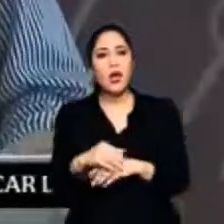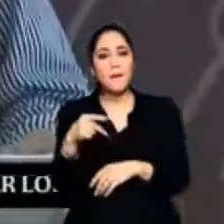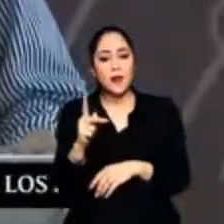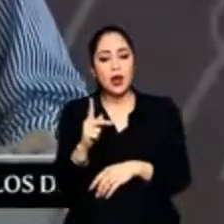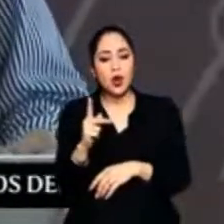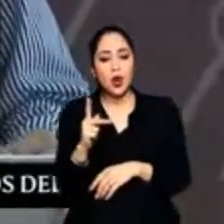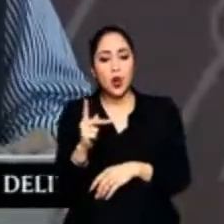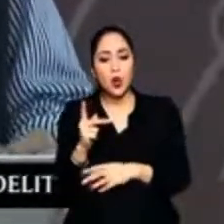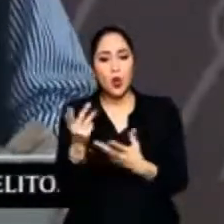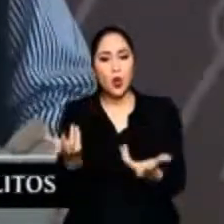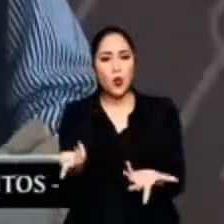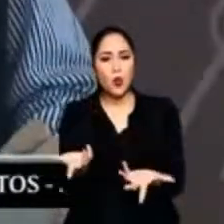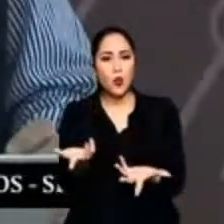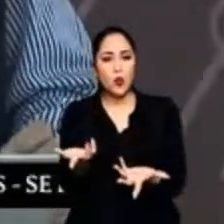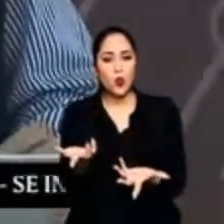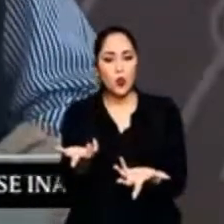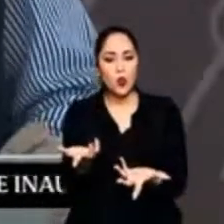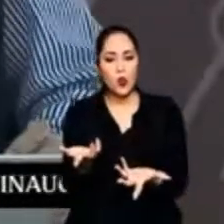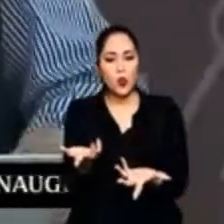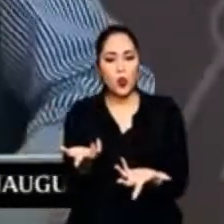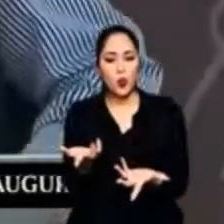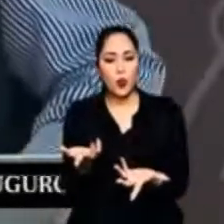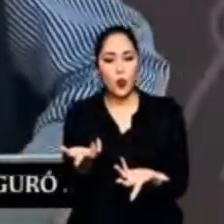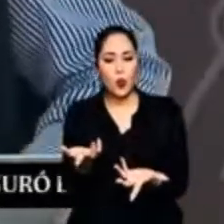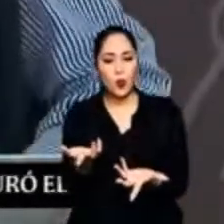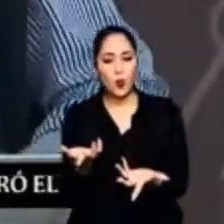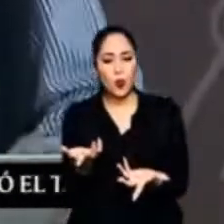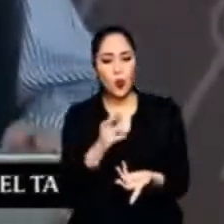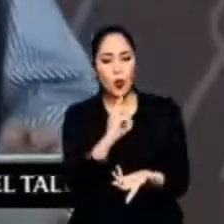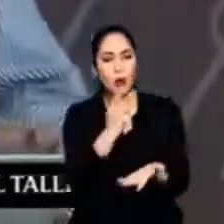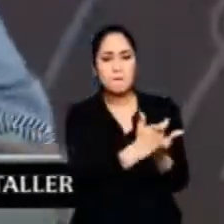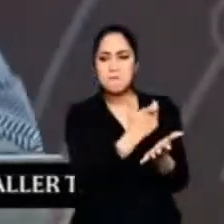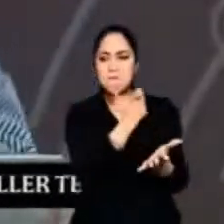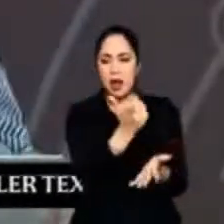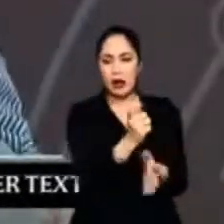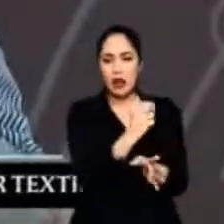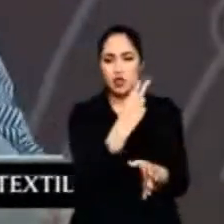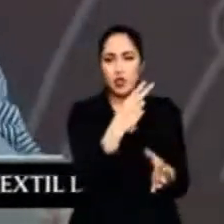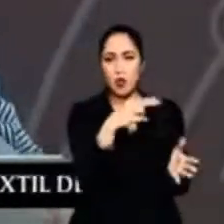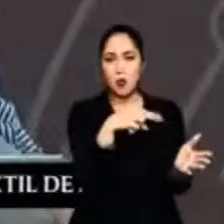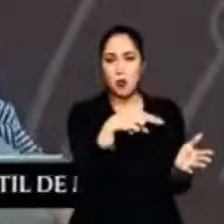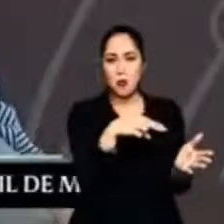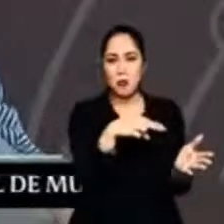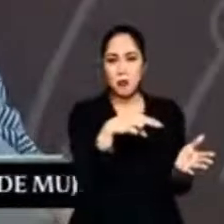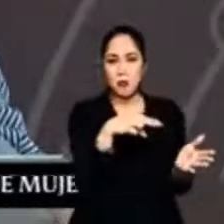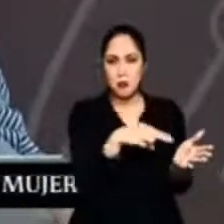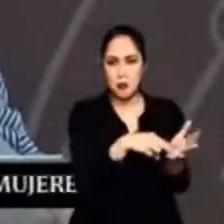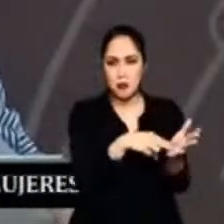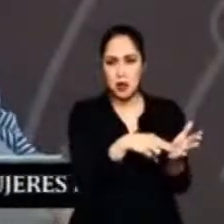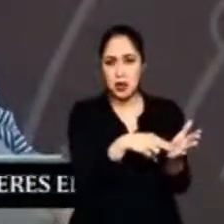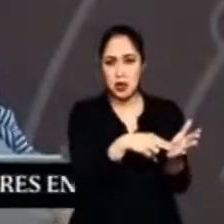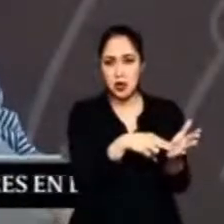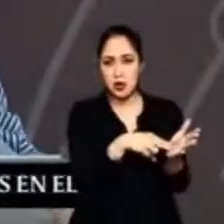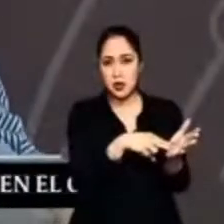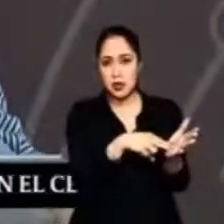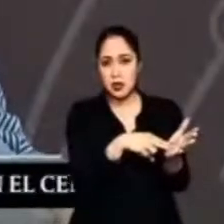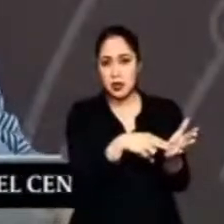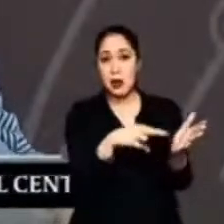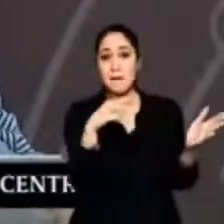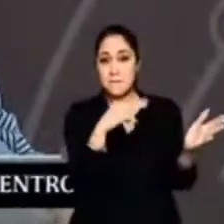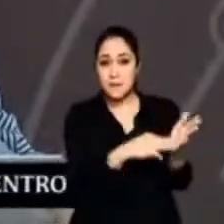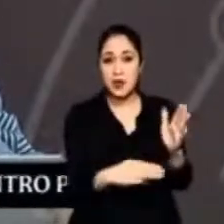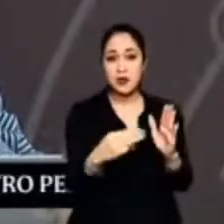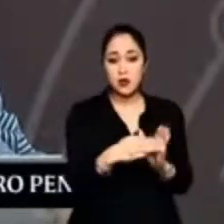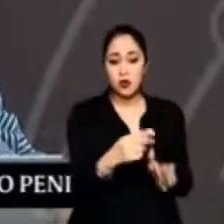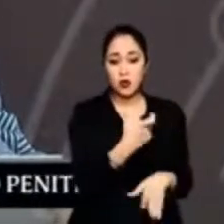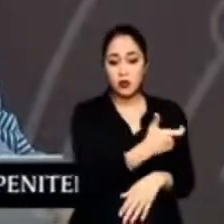pagan lo que deben. Hoy se deben 2.000 millones de pesos. Se pagan los 2.000 millones de pesos y te regresan